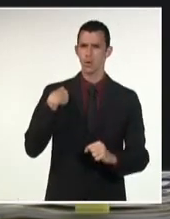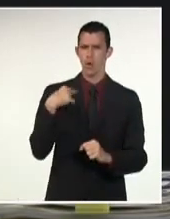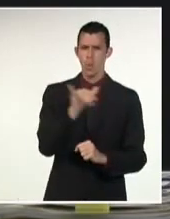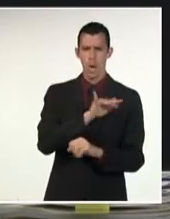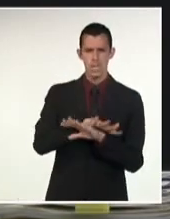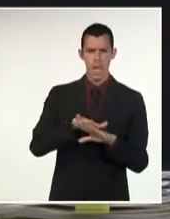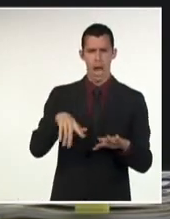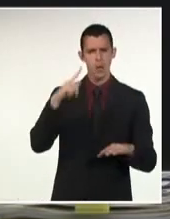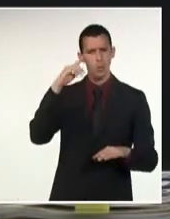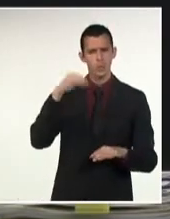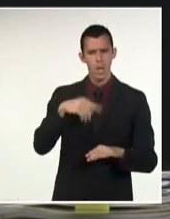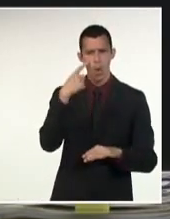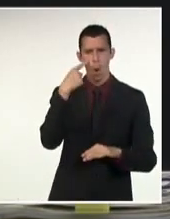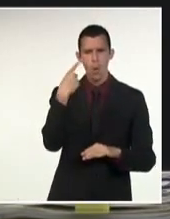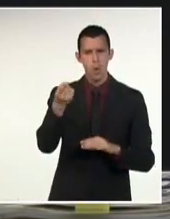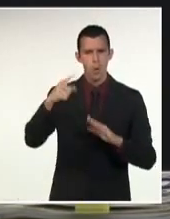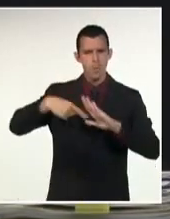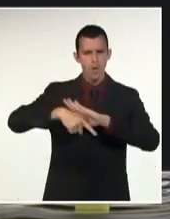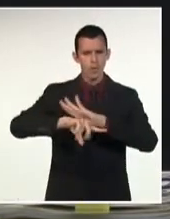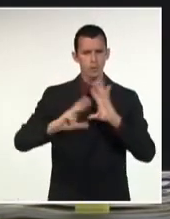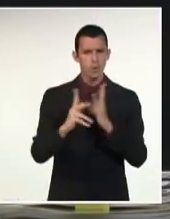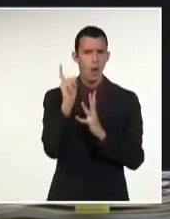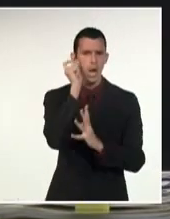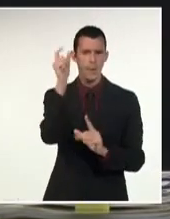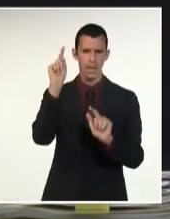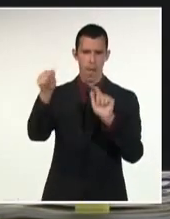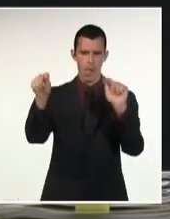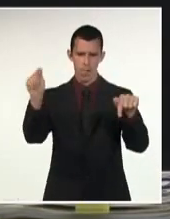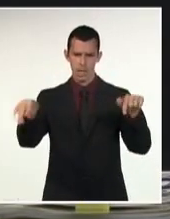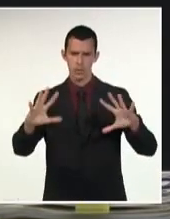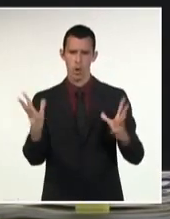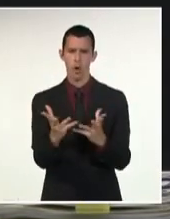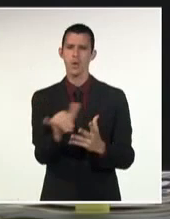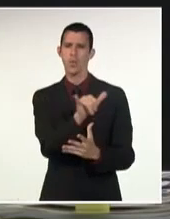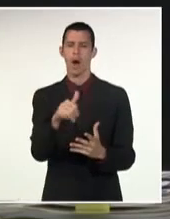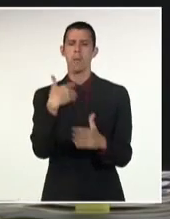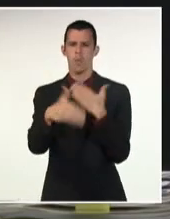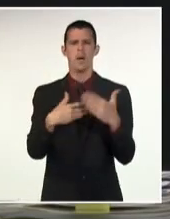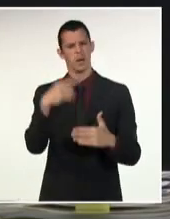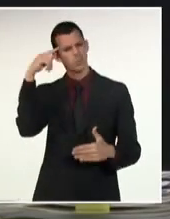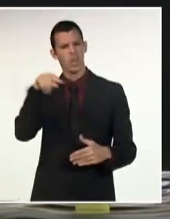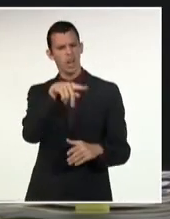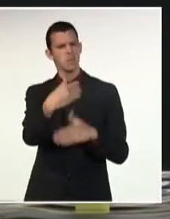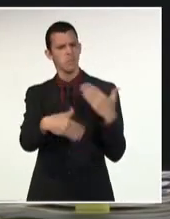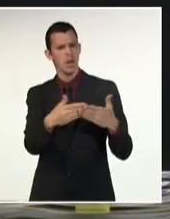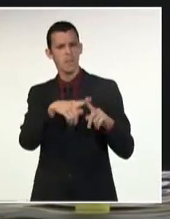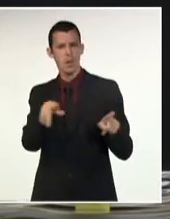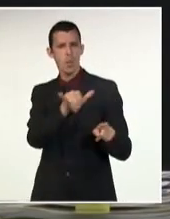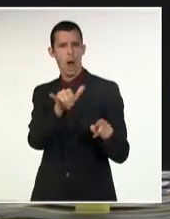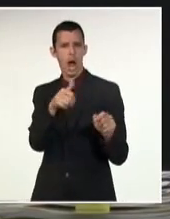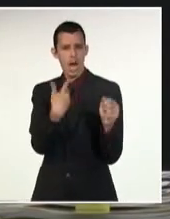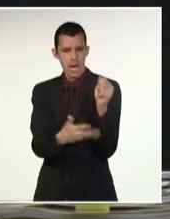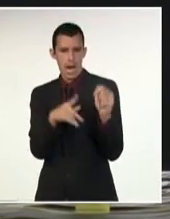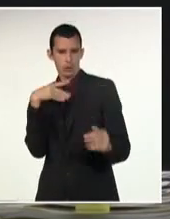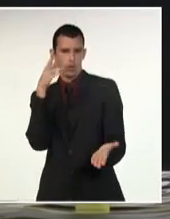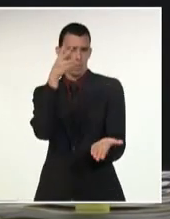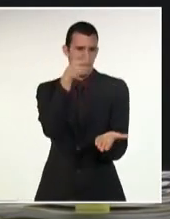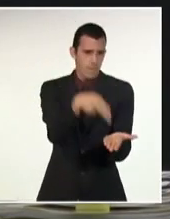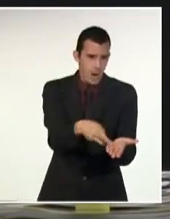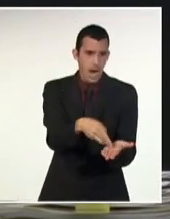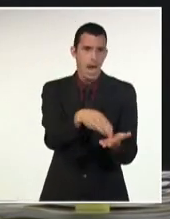los problemas, como decimos en buen cubano, tocarlo con la mano, ha sido algo